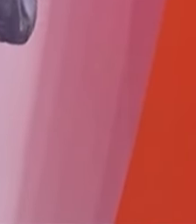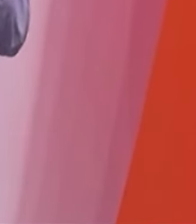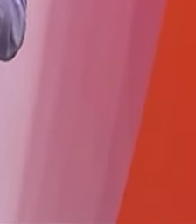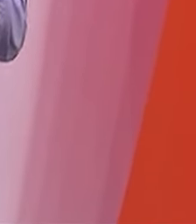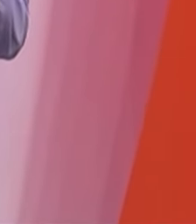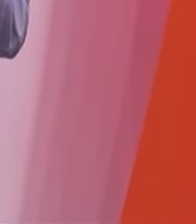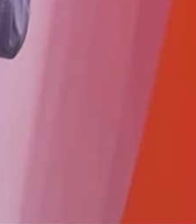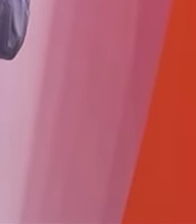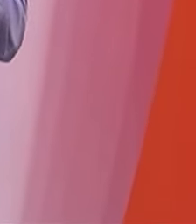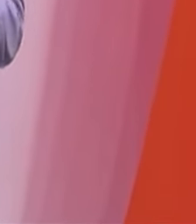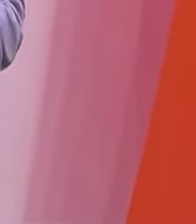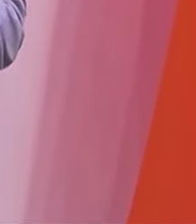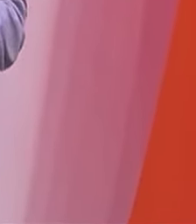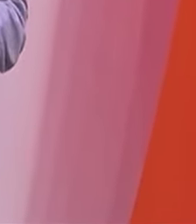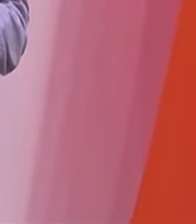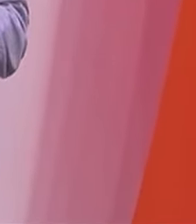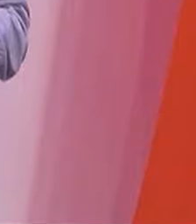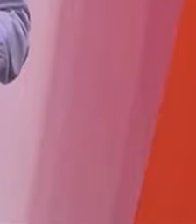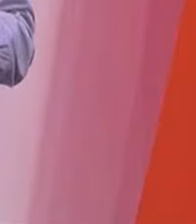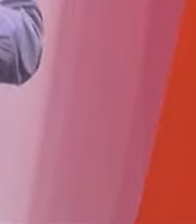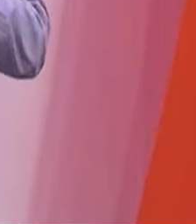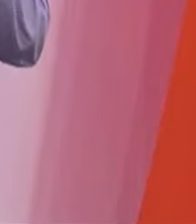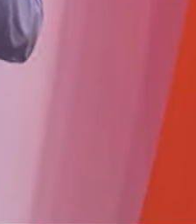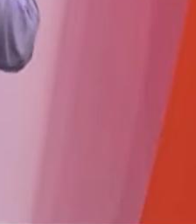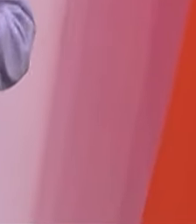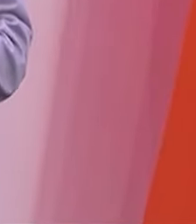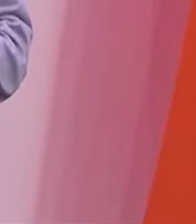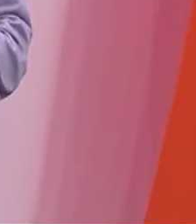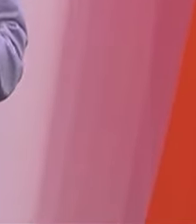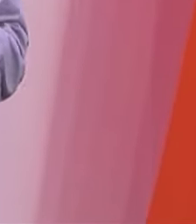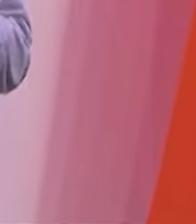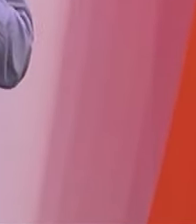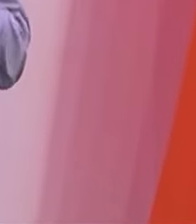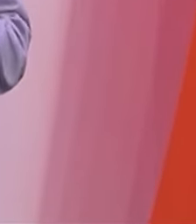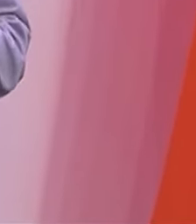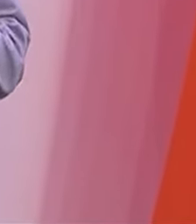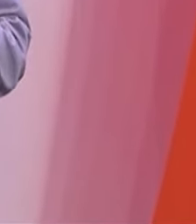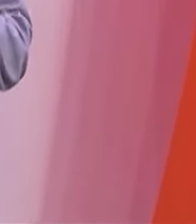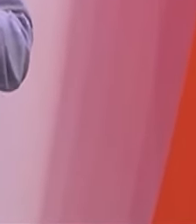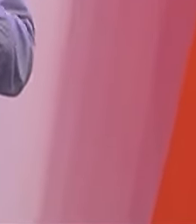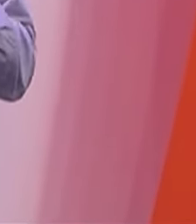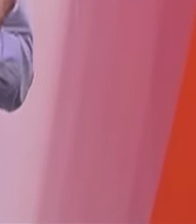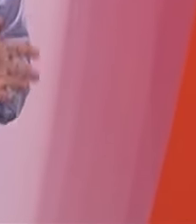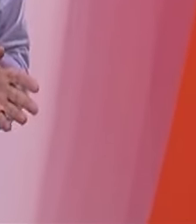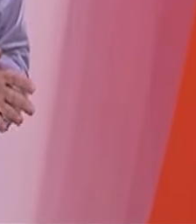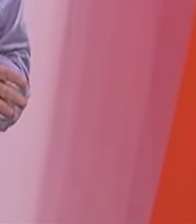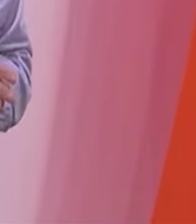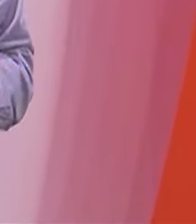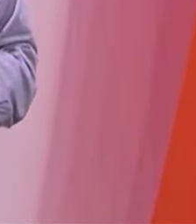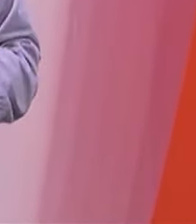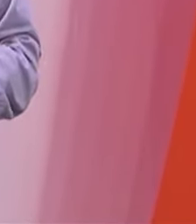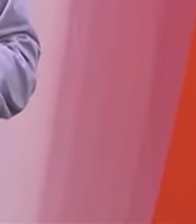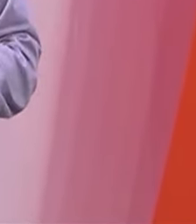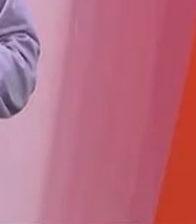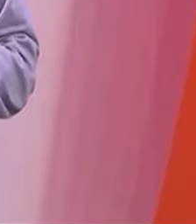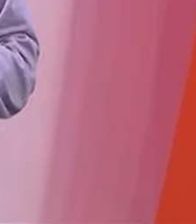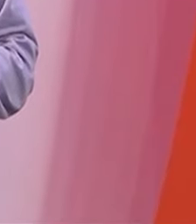tiempo. Recuerden, el verbo to be es muy básico y lo vamos a estar repitiendo una y otra vez, pero en diferentes tiempos,